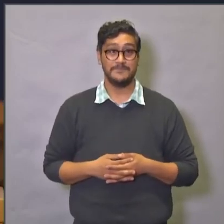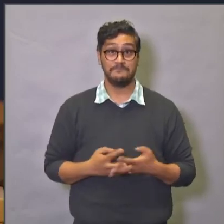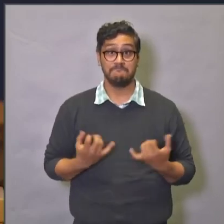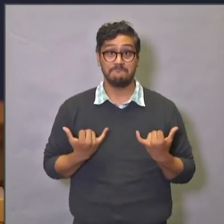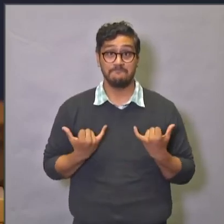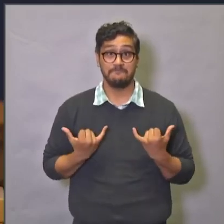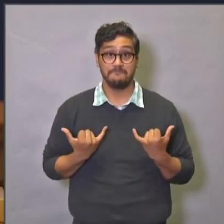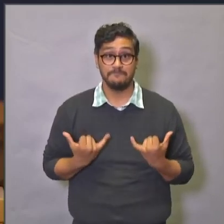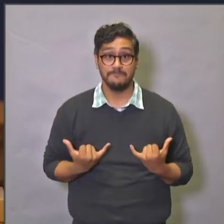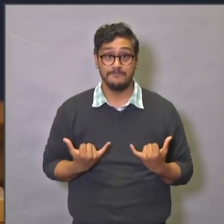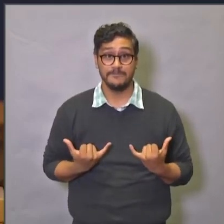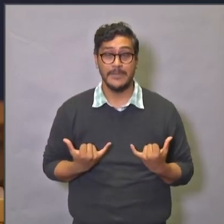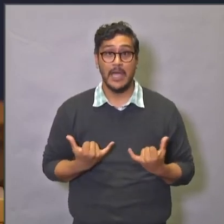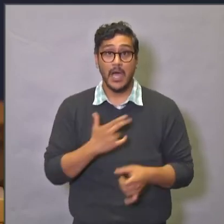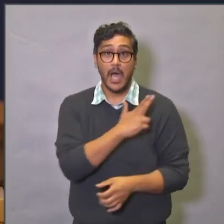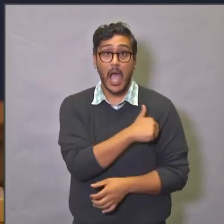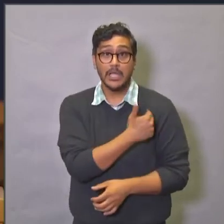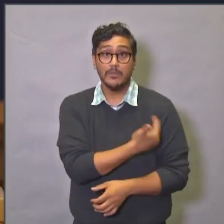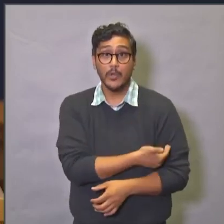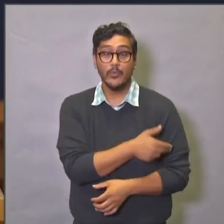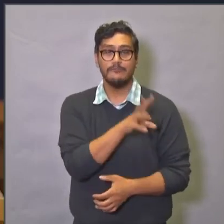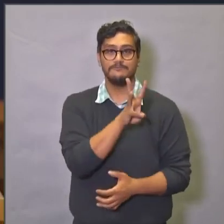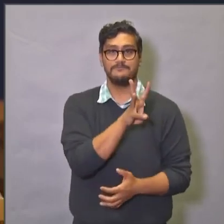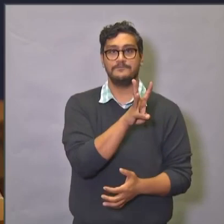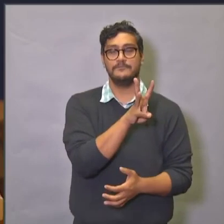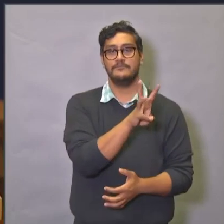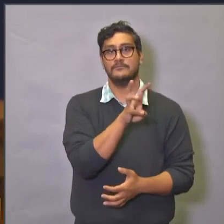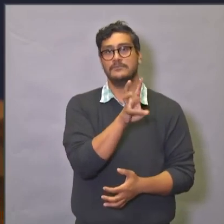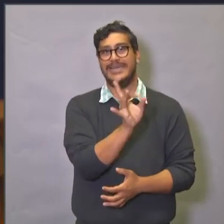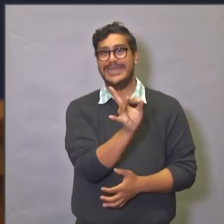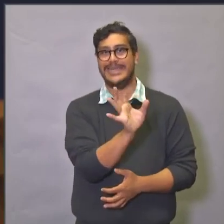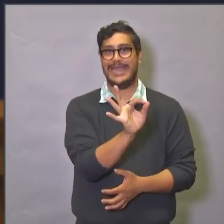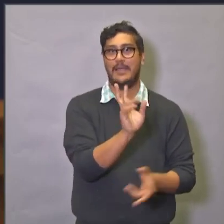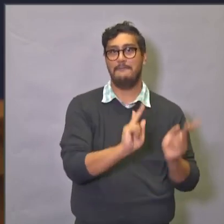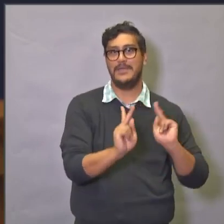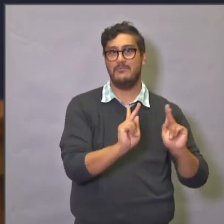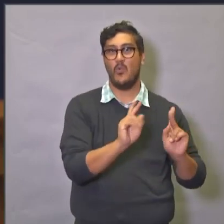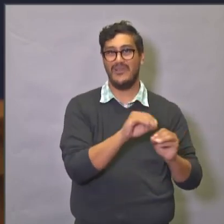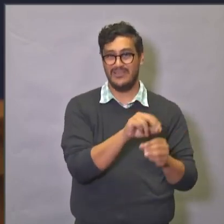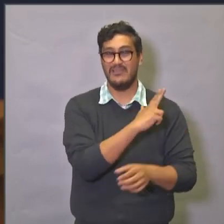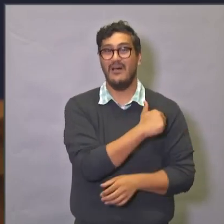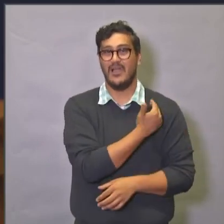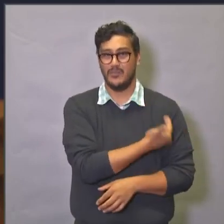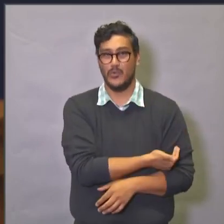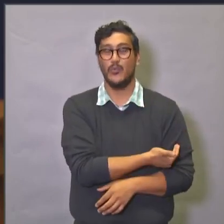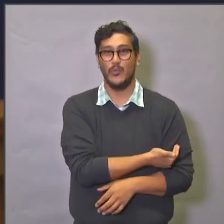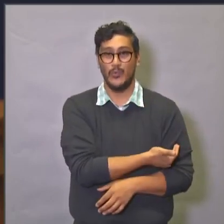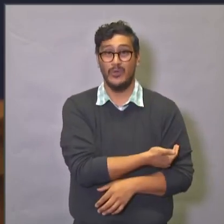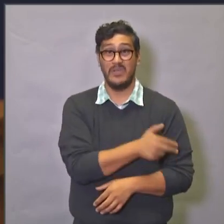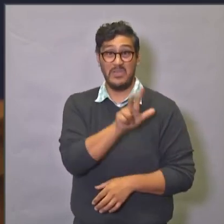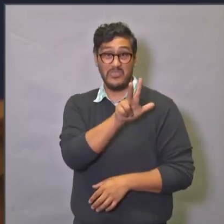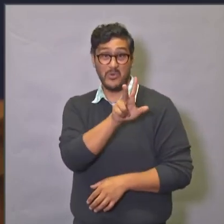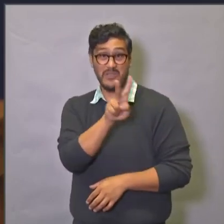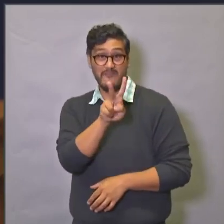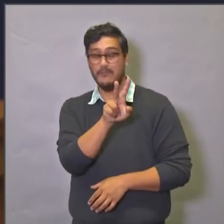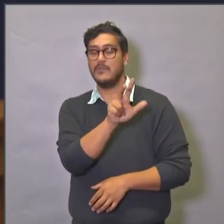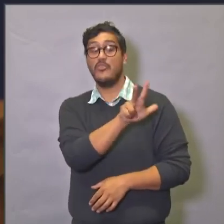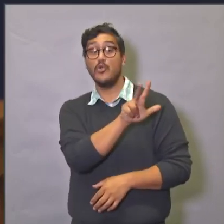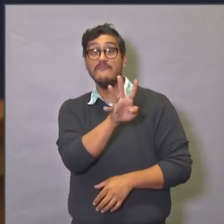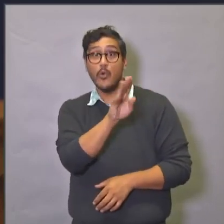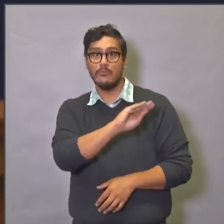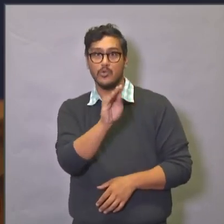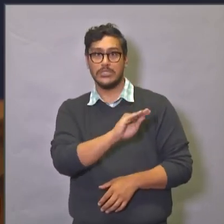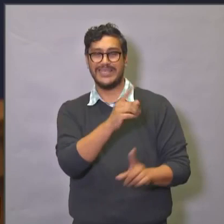Actualmente se encuentran hospitalizados 689 casos confirmados. 34% de estas personas están